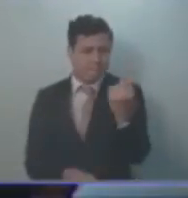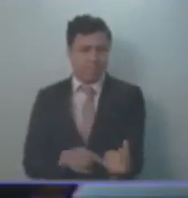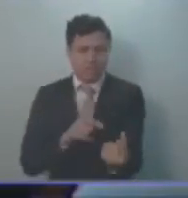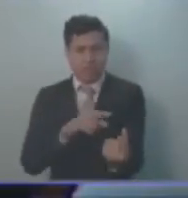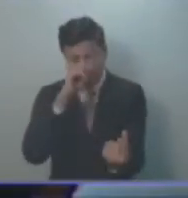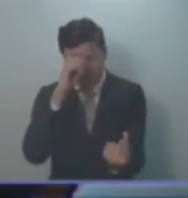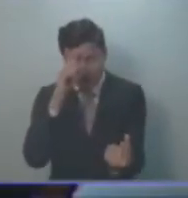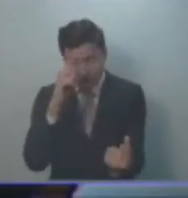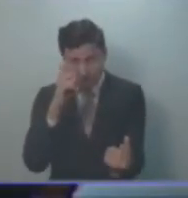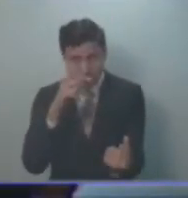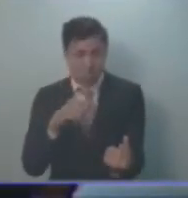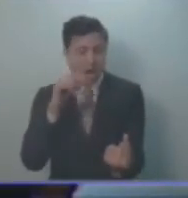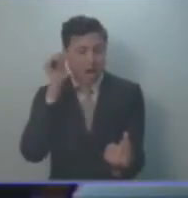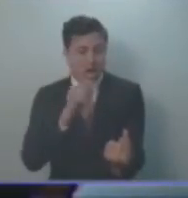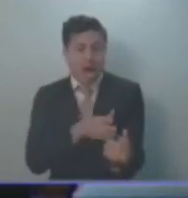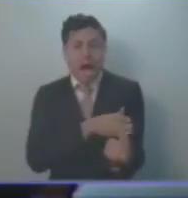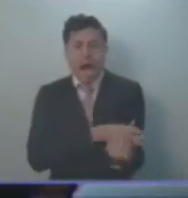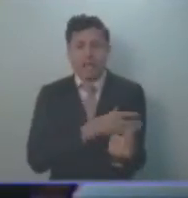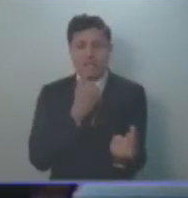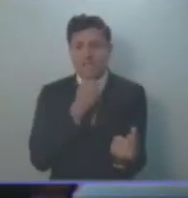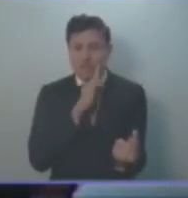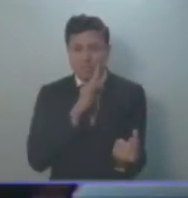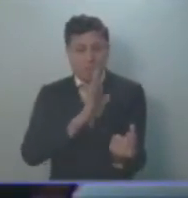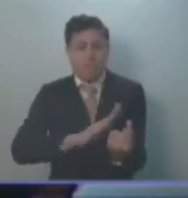de la referida certificación médica.